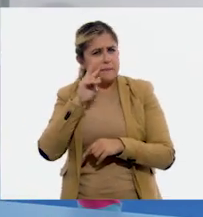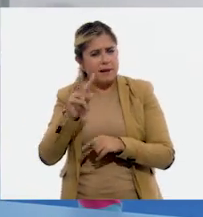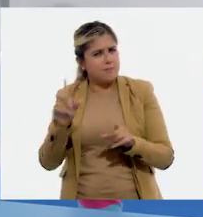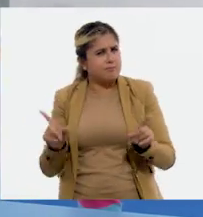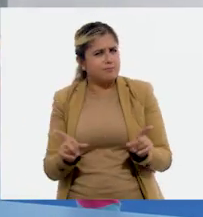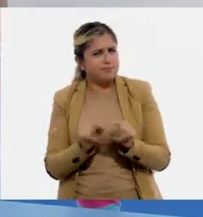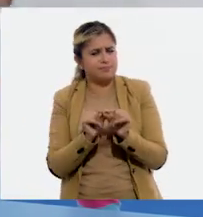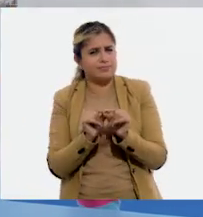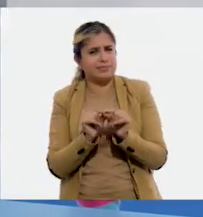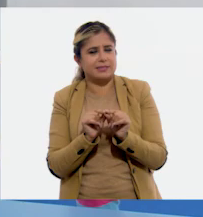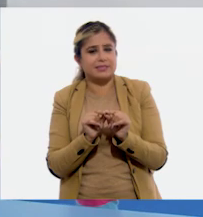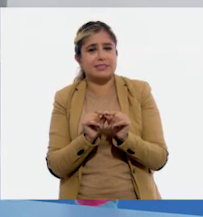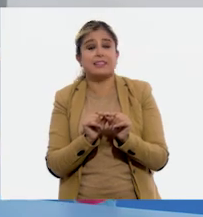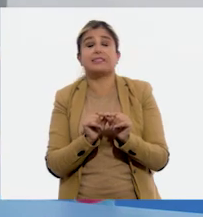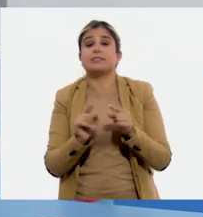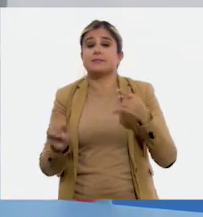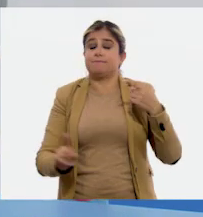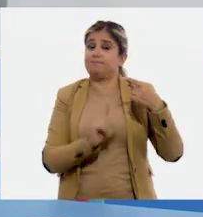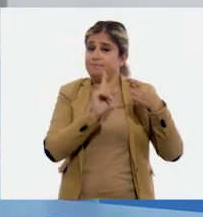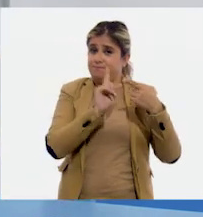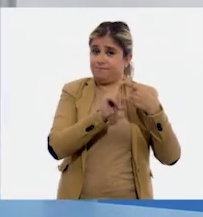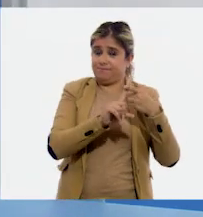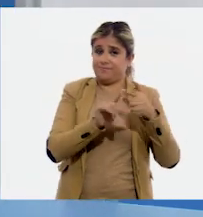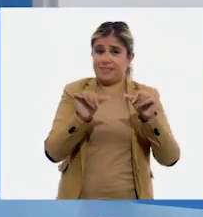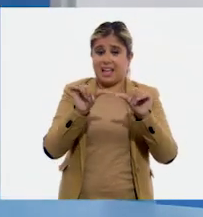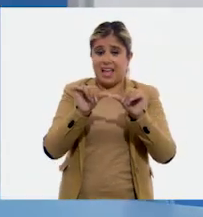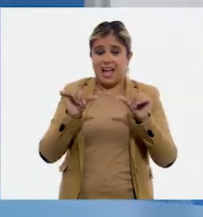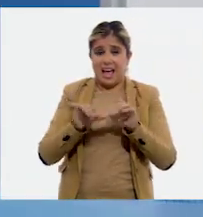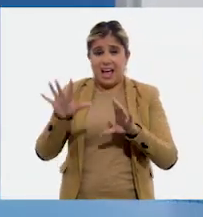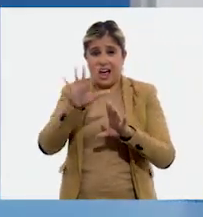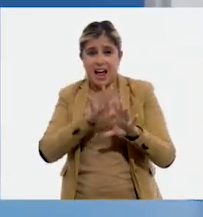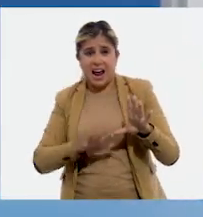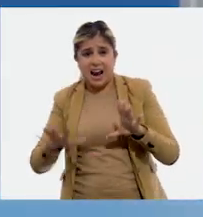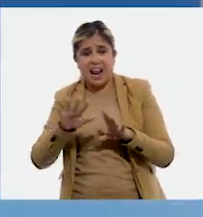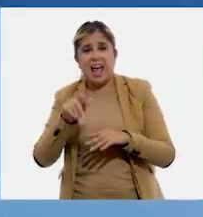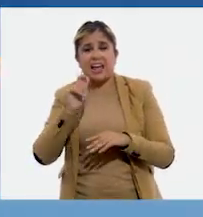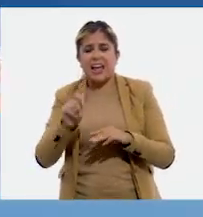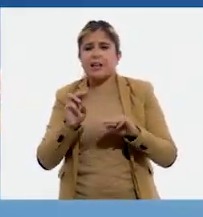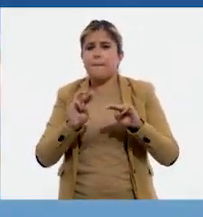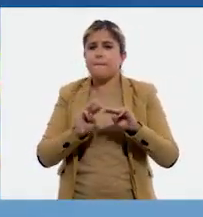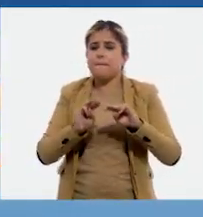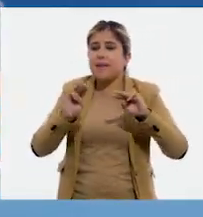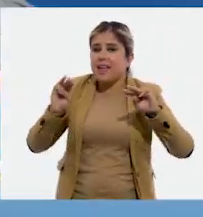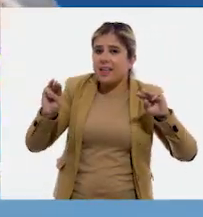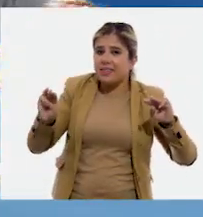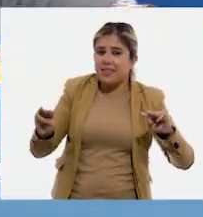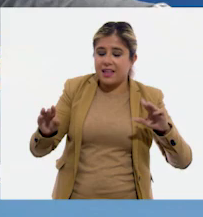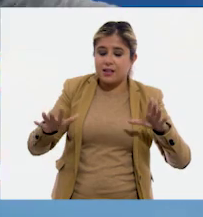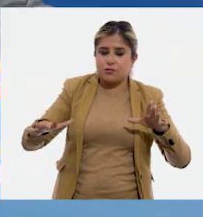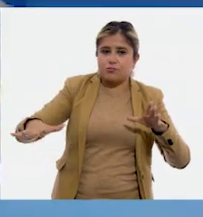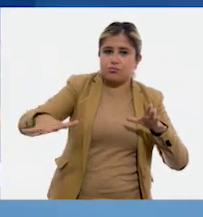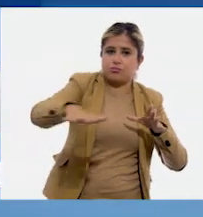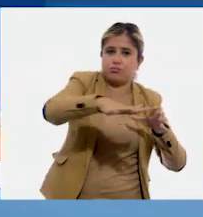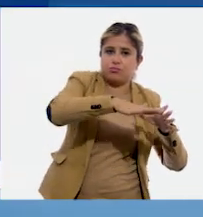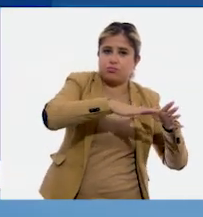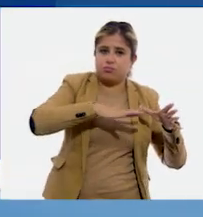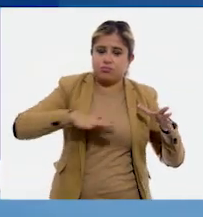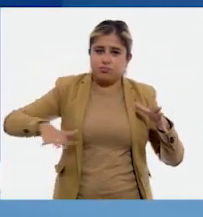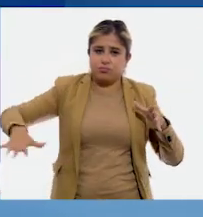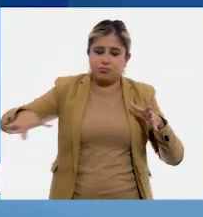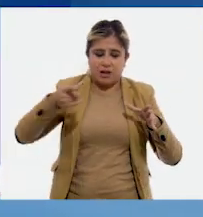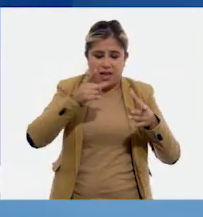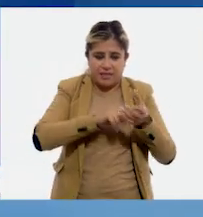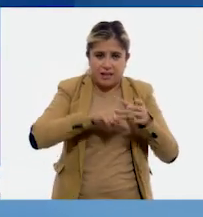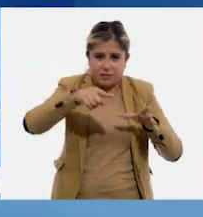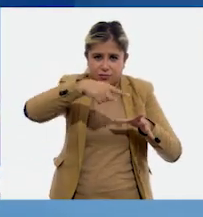conclusiones. La primera es que el área se refiere a la medida de una superficie, como